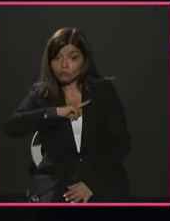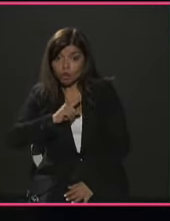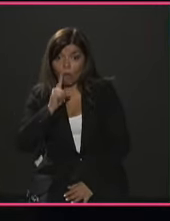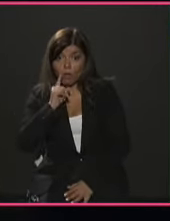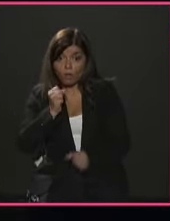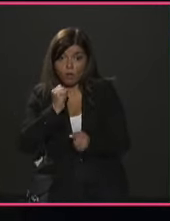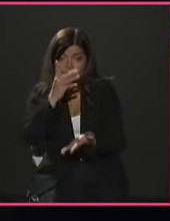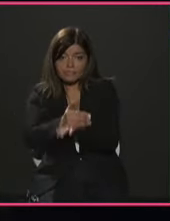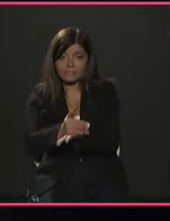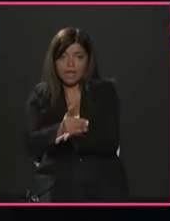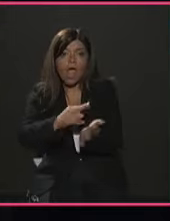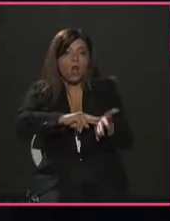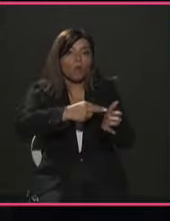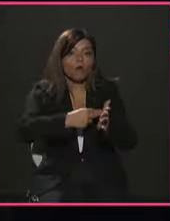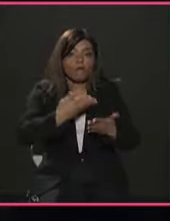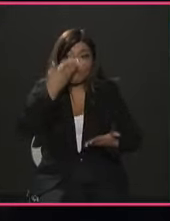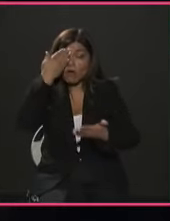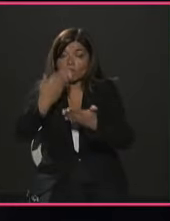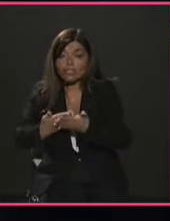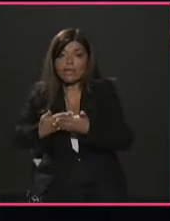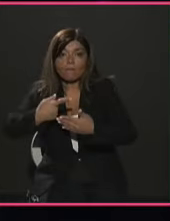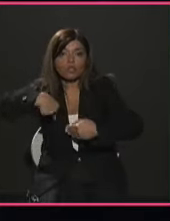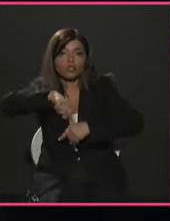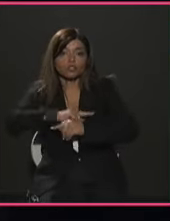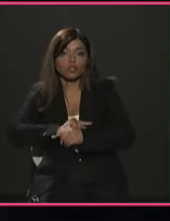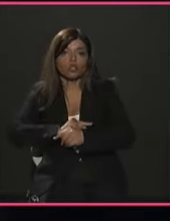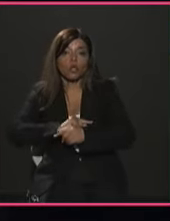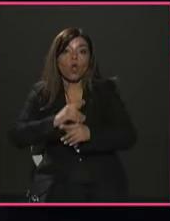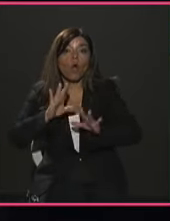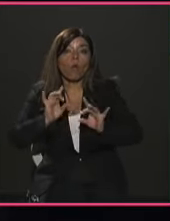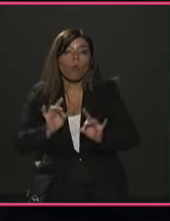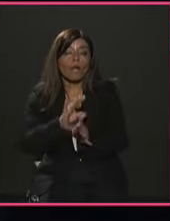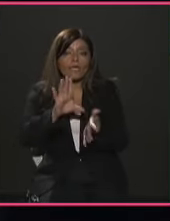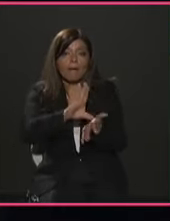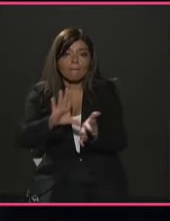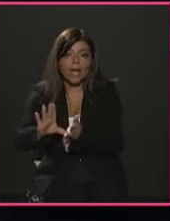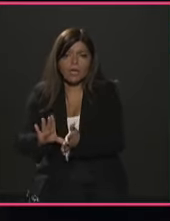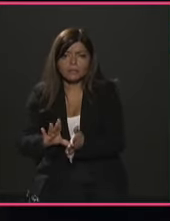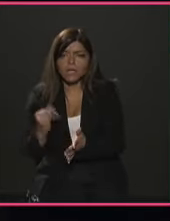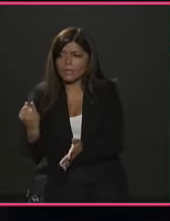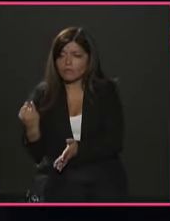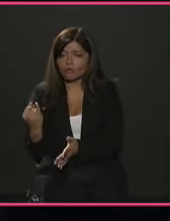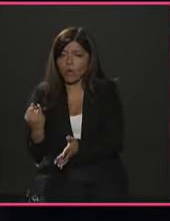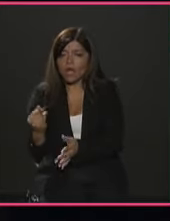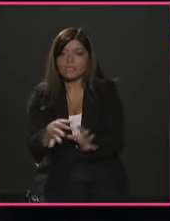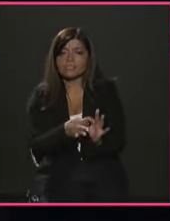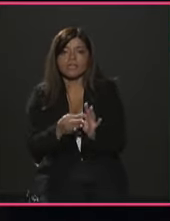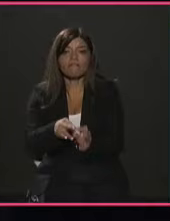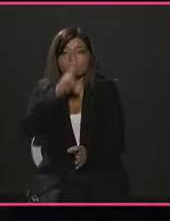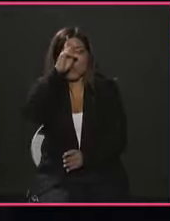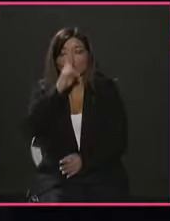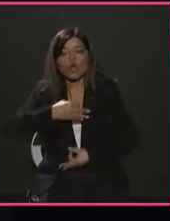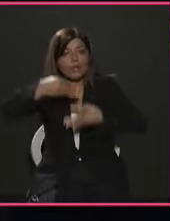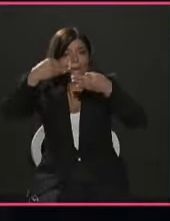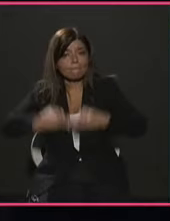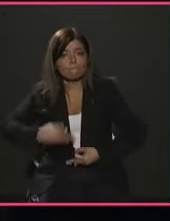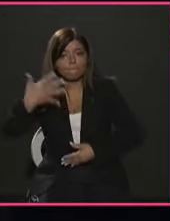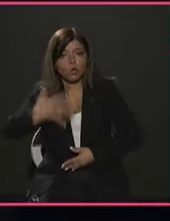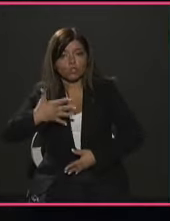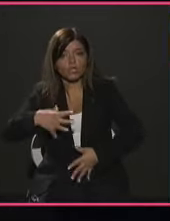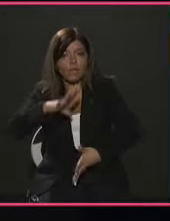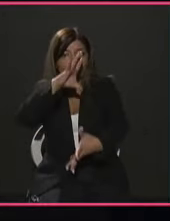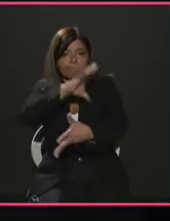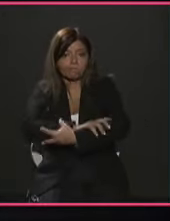es que los problemas que nosotros enfrentamos van mucho más allá que cualquier otra nación estado individual esto significa que hay un rol clave para una